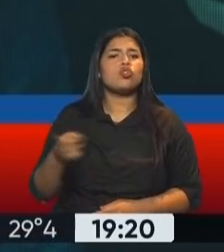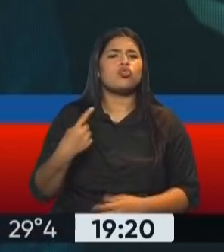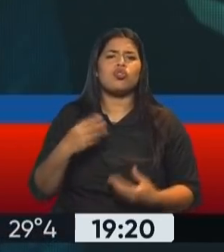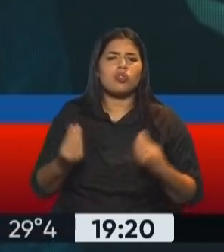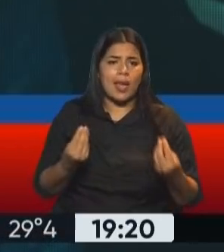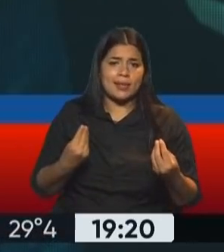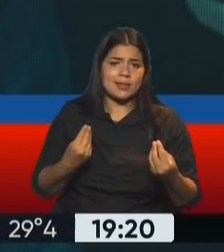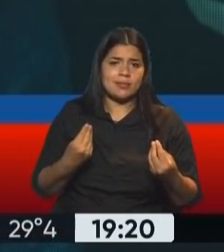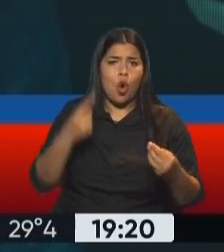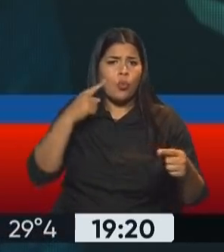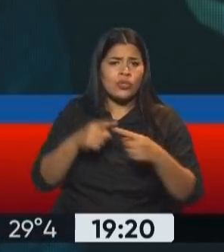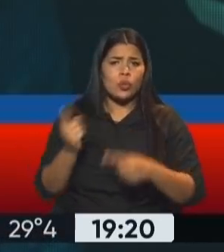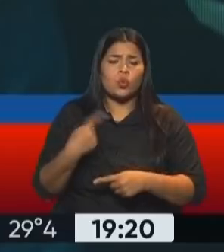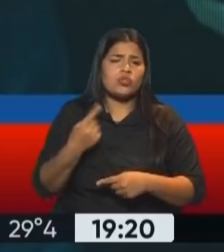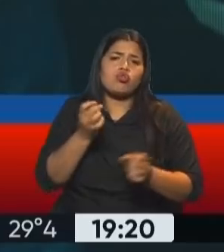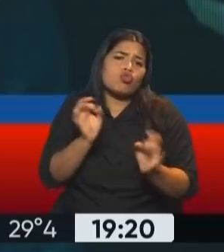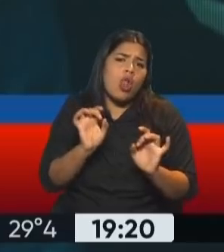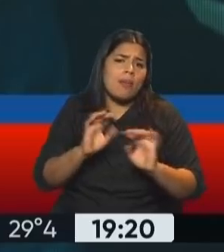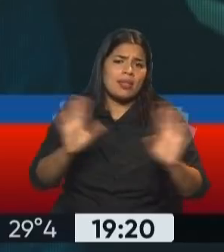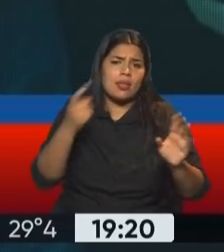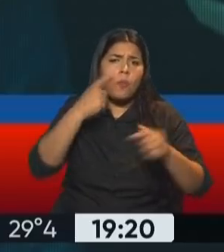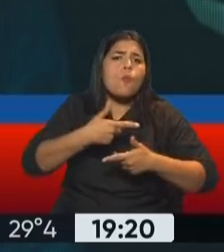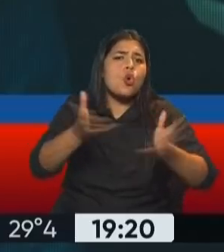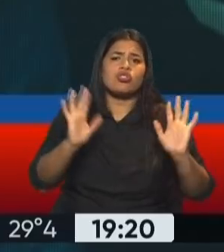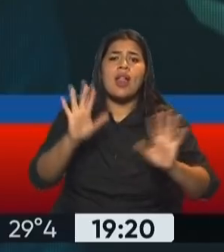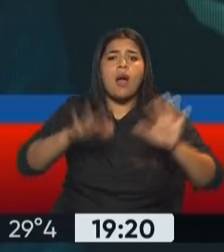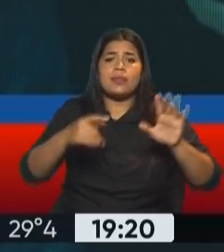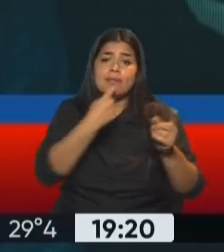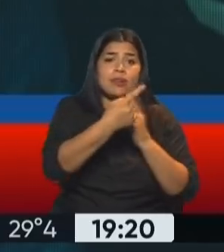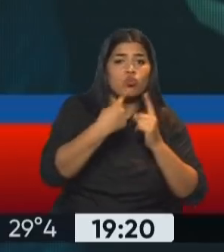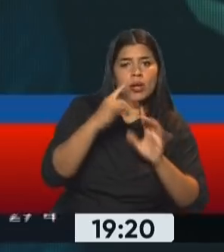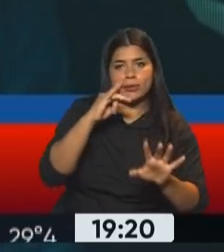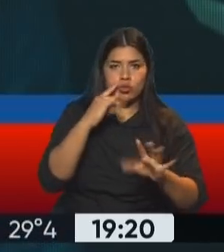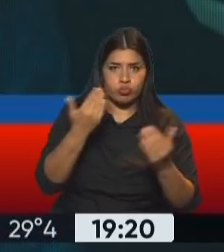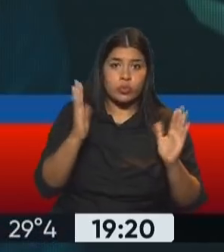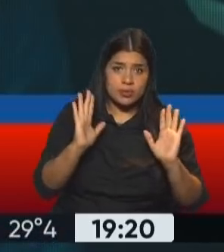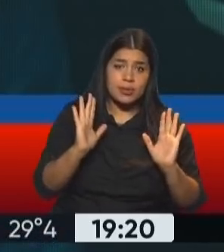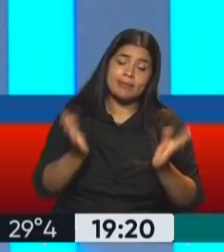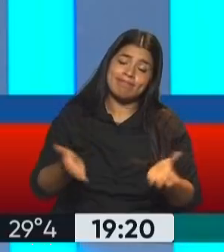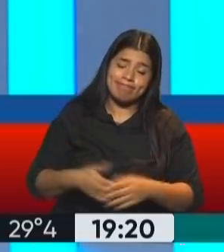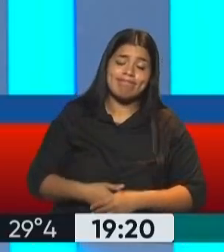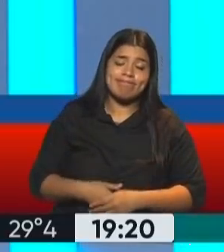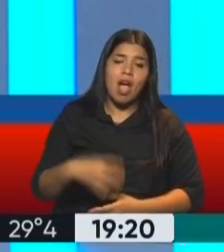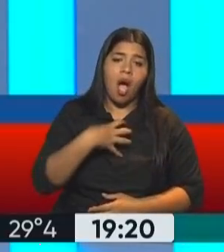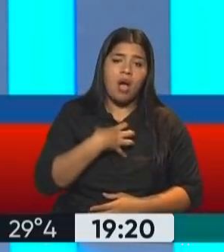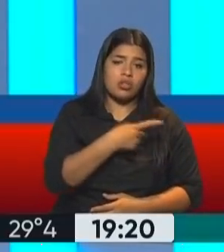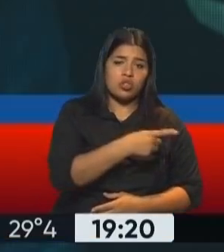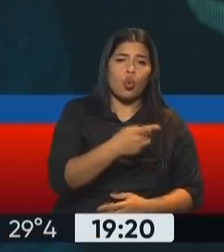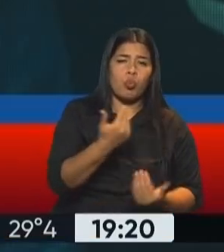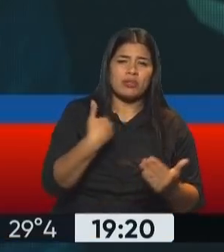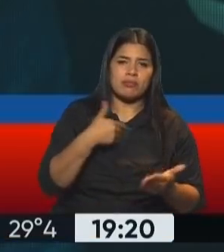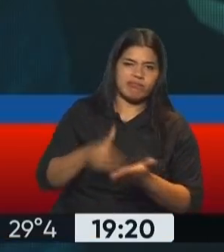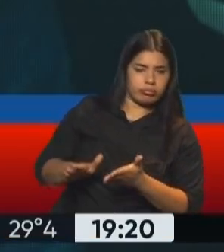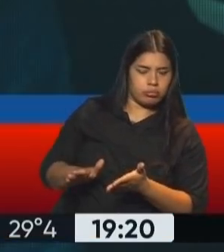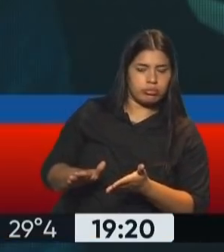llevar la información, para llevar las preguntas, muchas veces preguntas incómodas, ¿no? Y hay una actitud totalmente despectiva